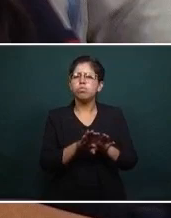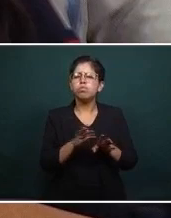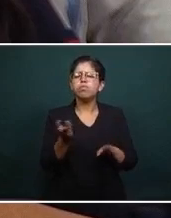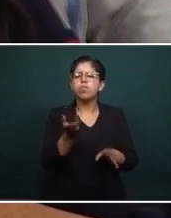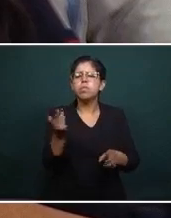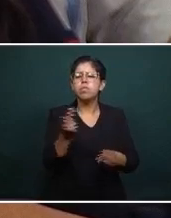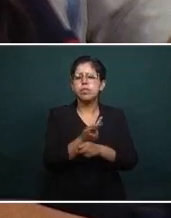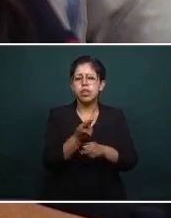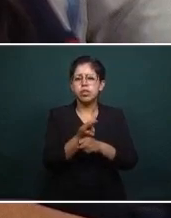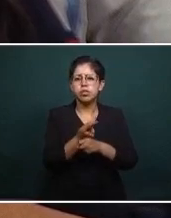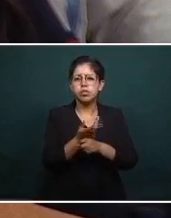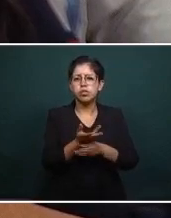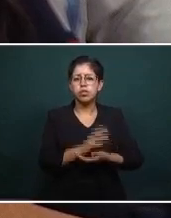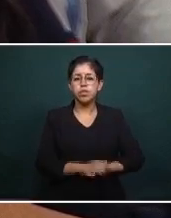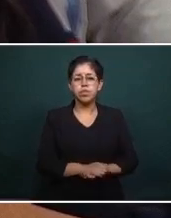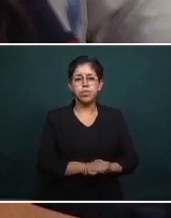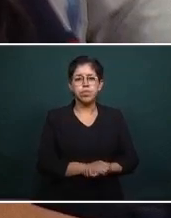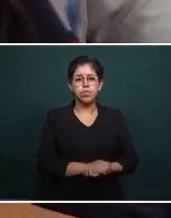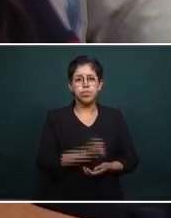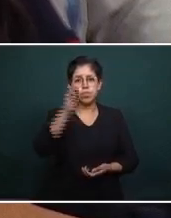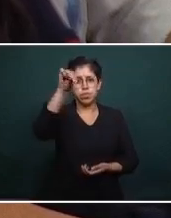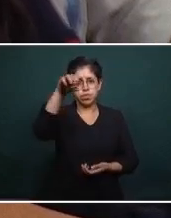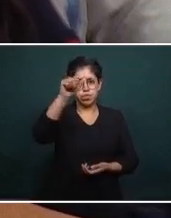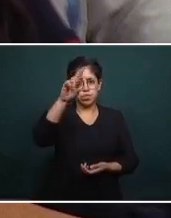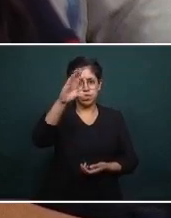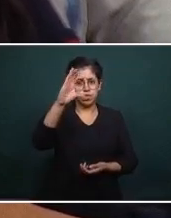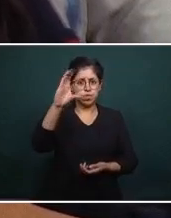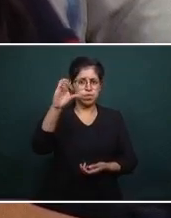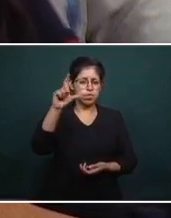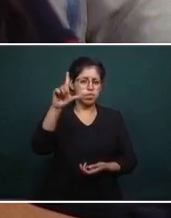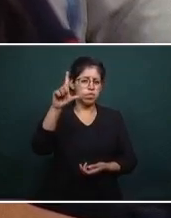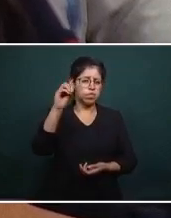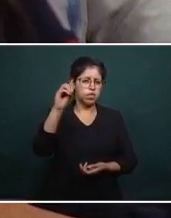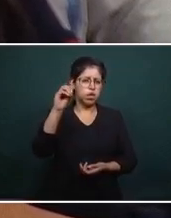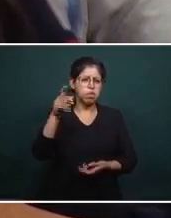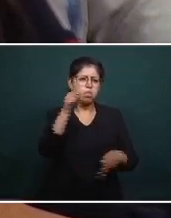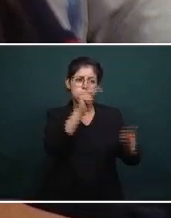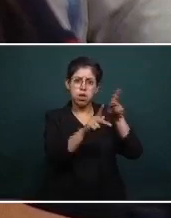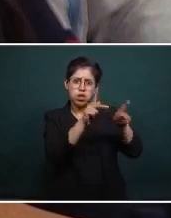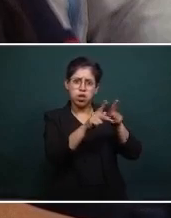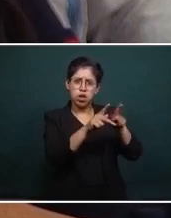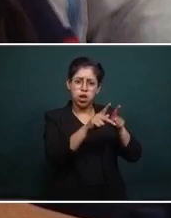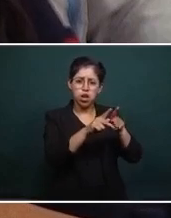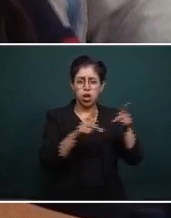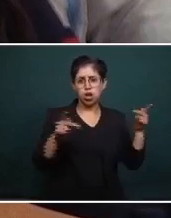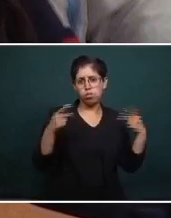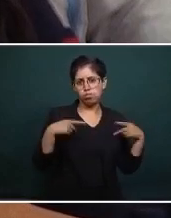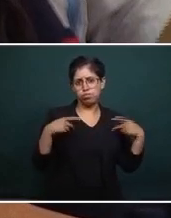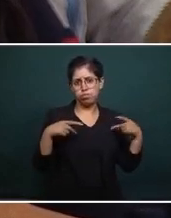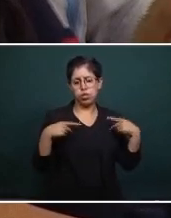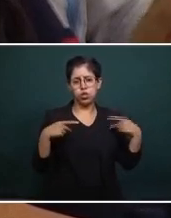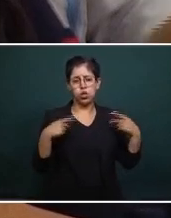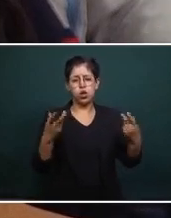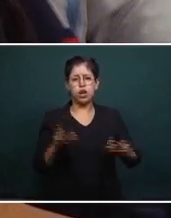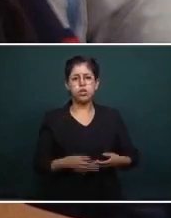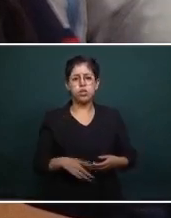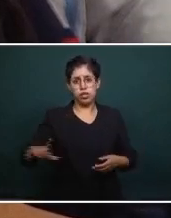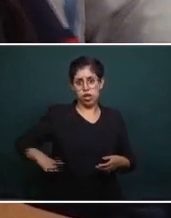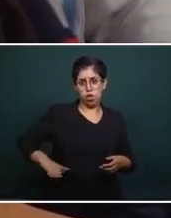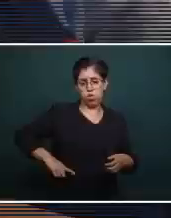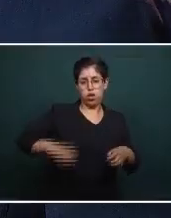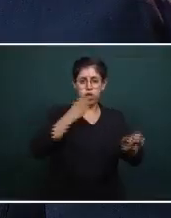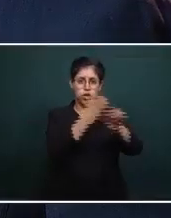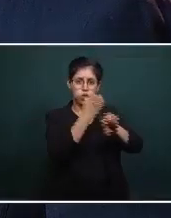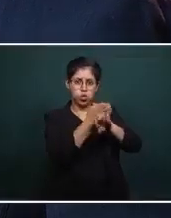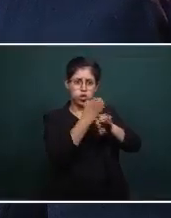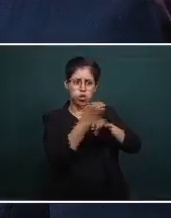acercamiento con funcionarios federales del gobierno de los Estados Unidos justamente en este ámbito diplomático para…